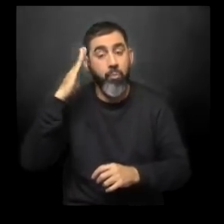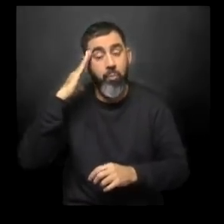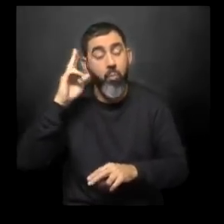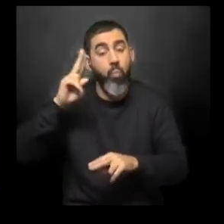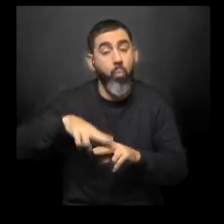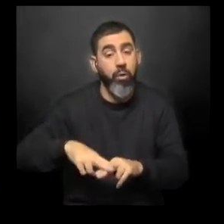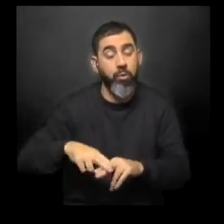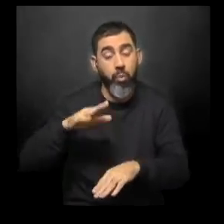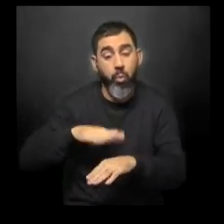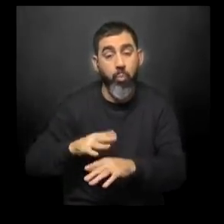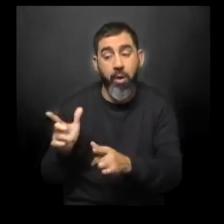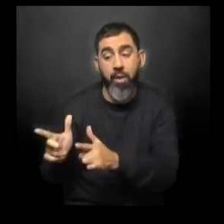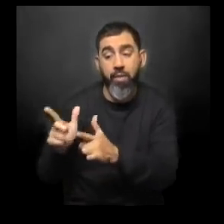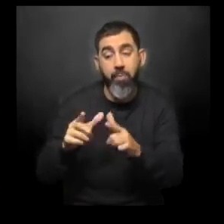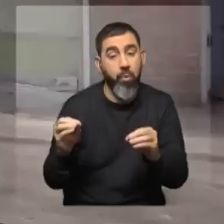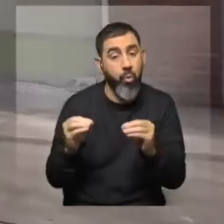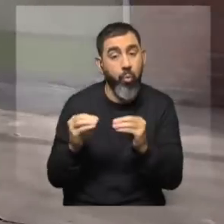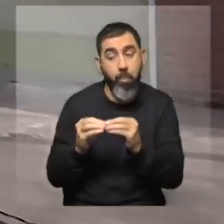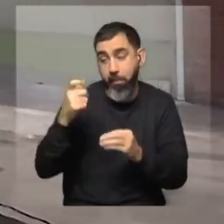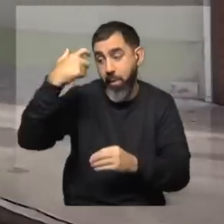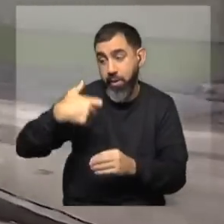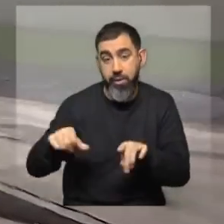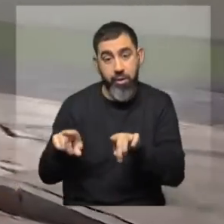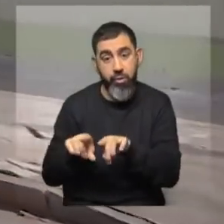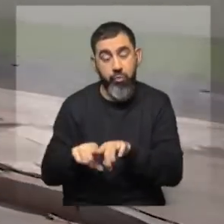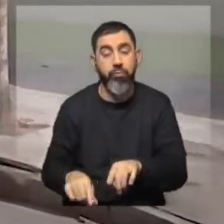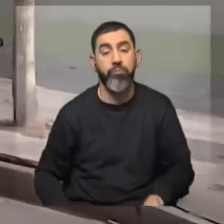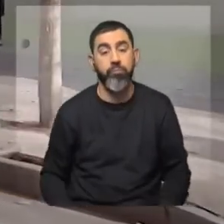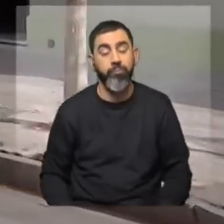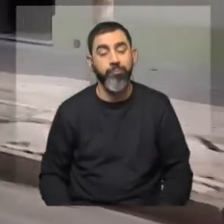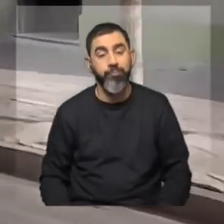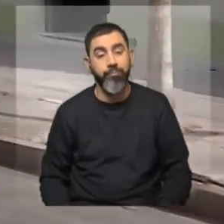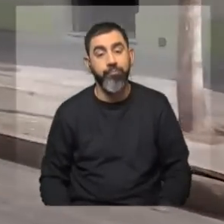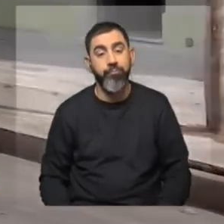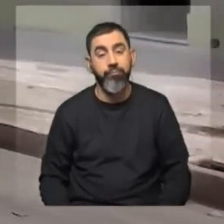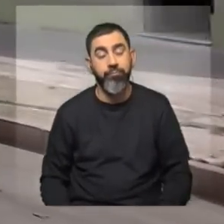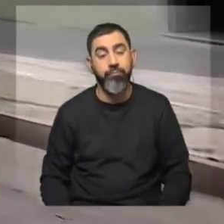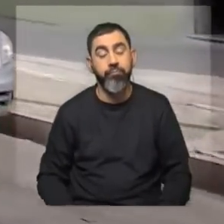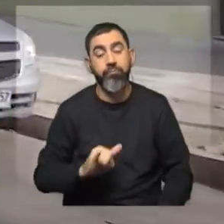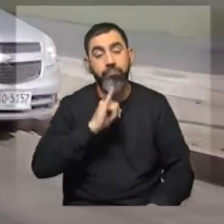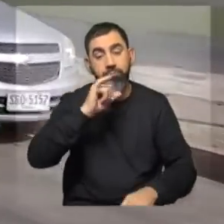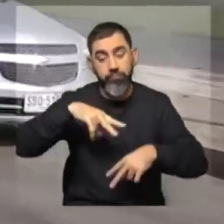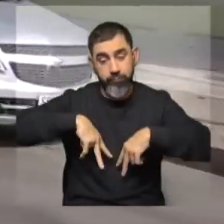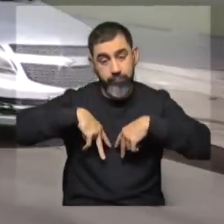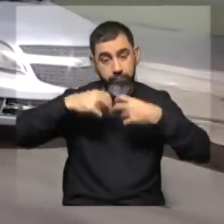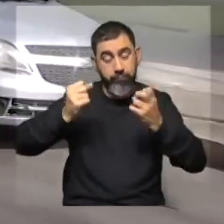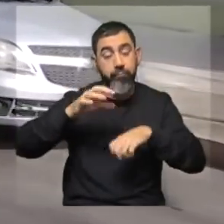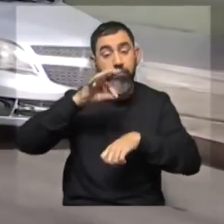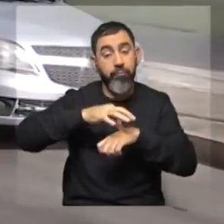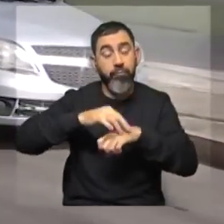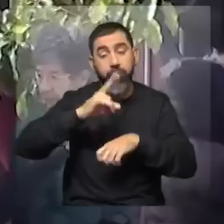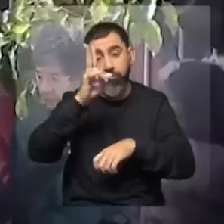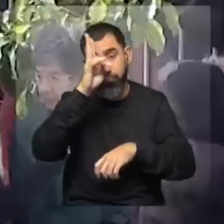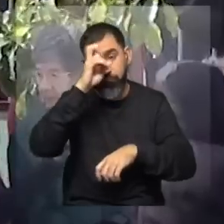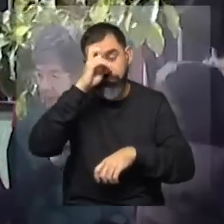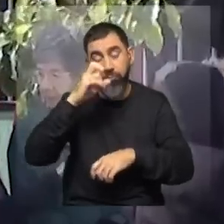a causa de los disparos recibidos por parte de sus propios camaradas en efecto el informe forense realizado por médicos del hospital